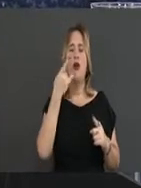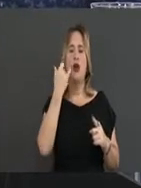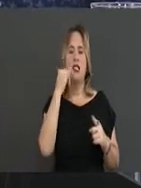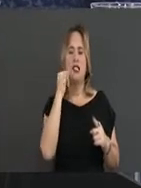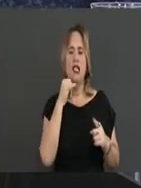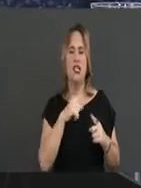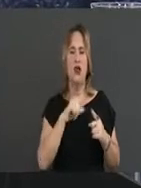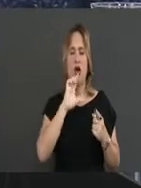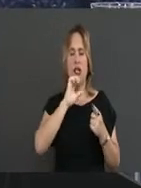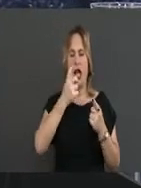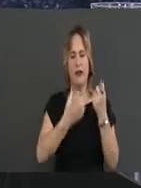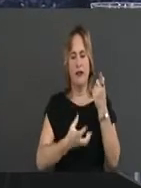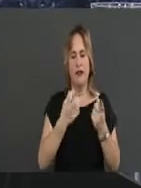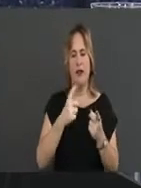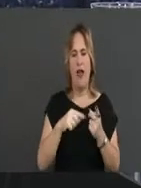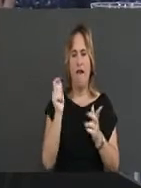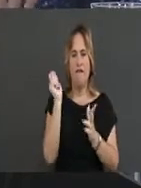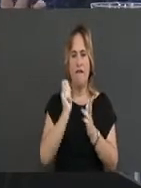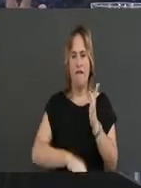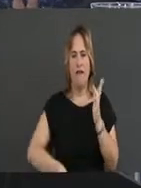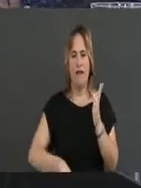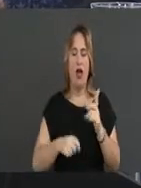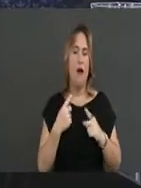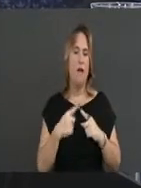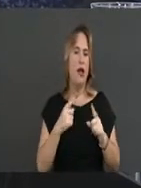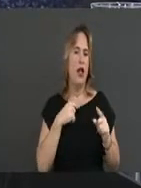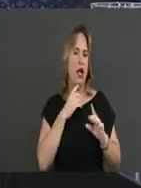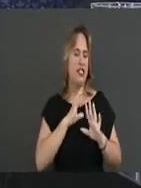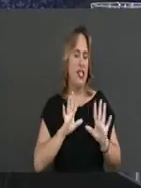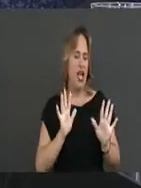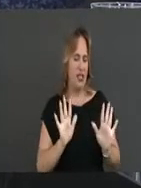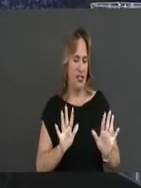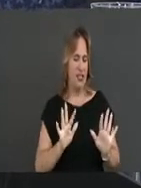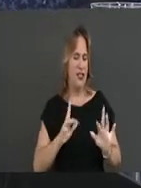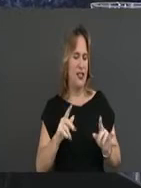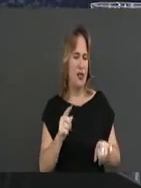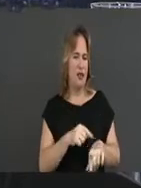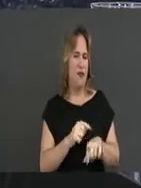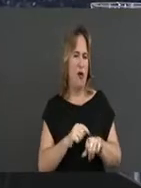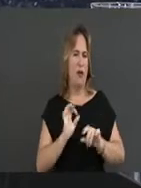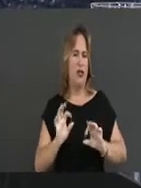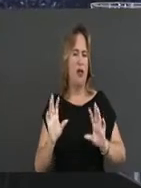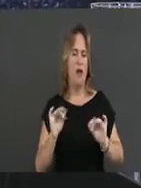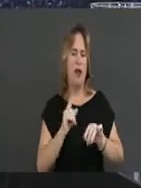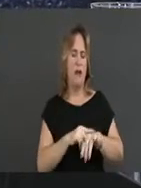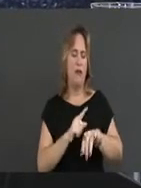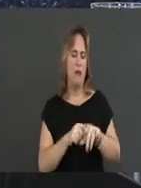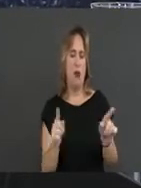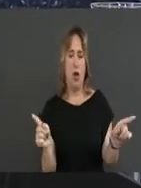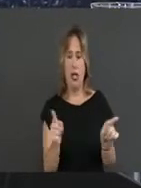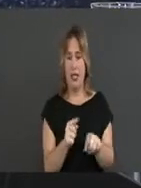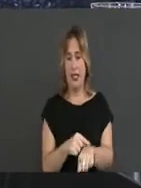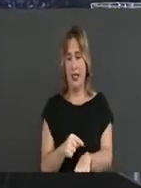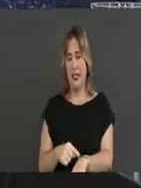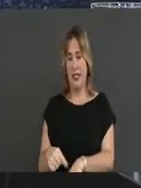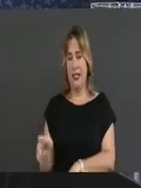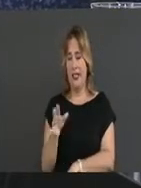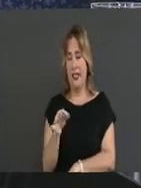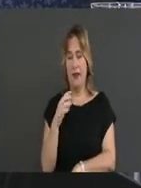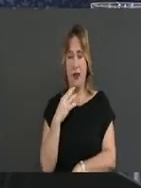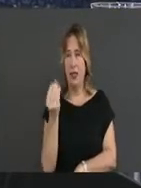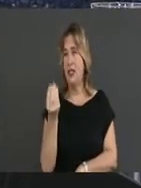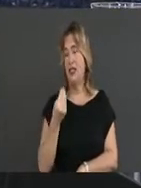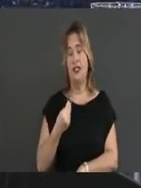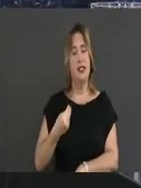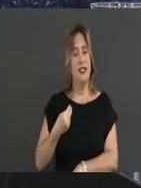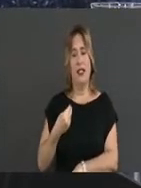del querosén, de los fósforos, pero ya tendremos tiempo de tocarlo en este mismo panel por una cuestión del dios Cronos no nos los